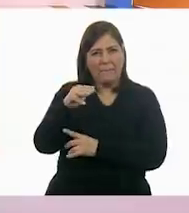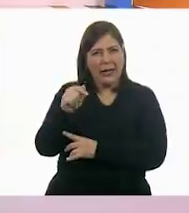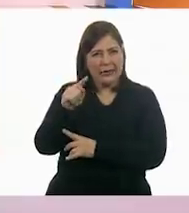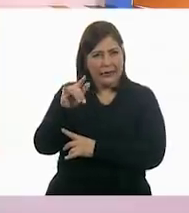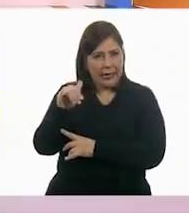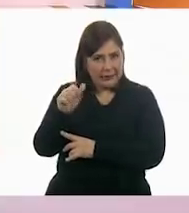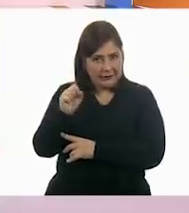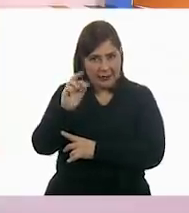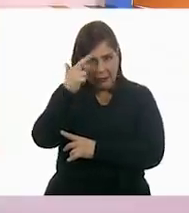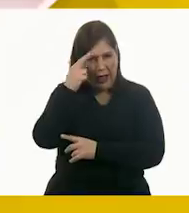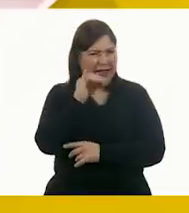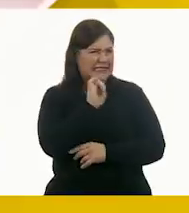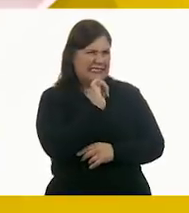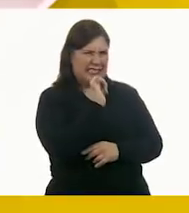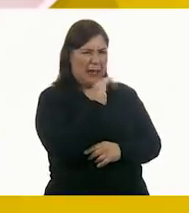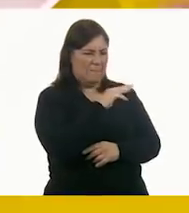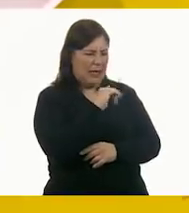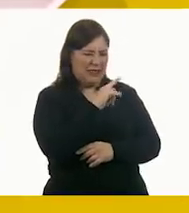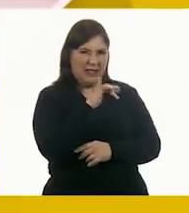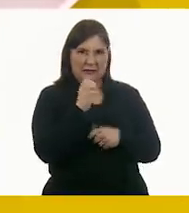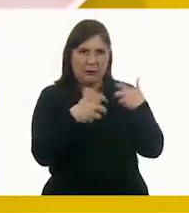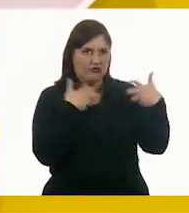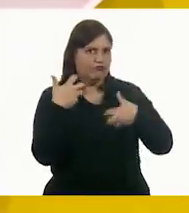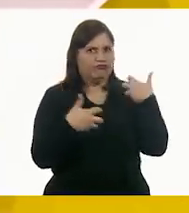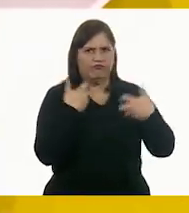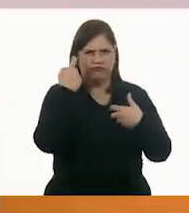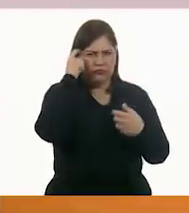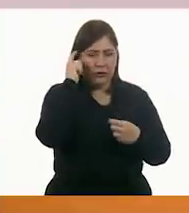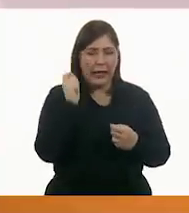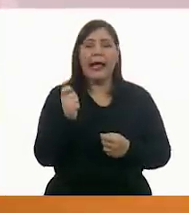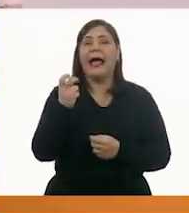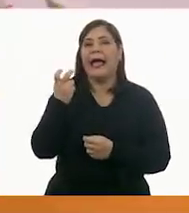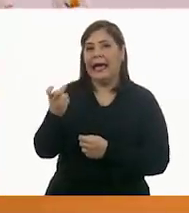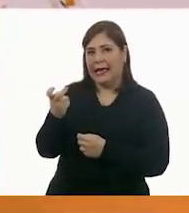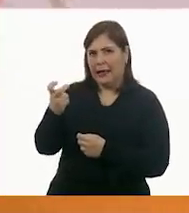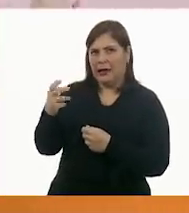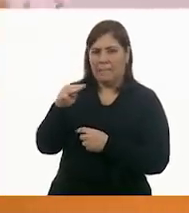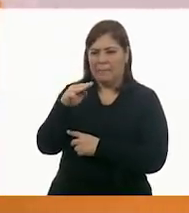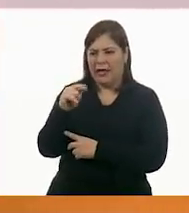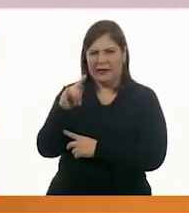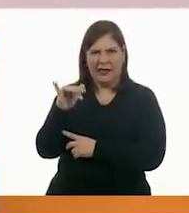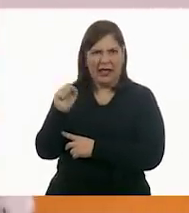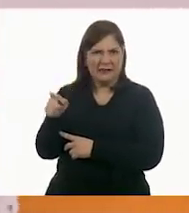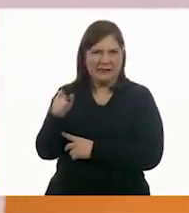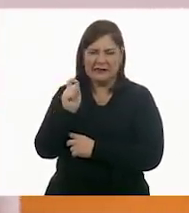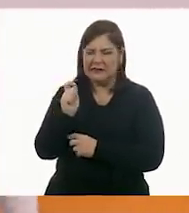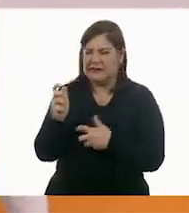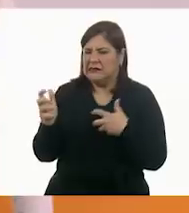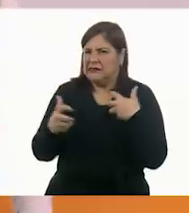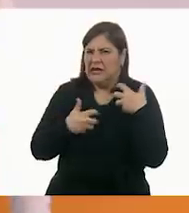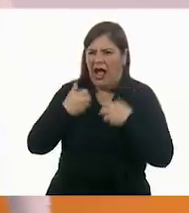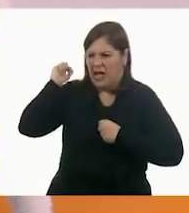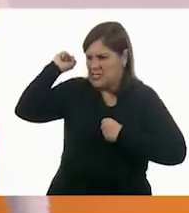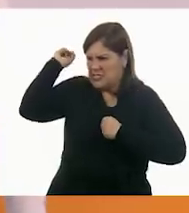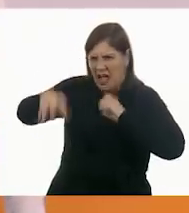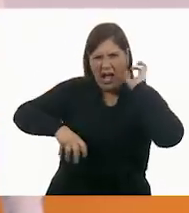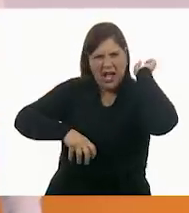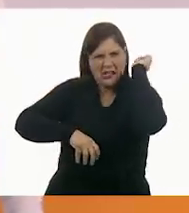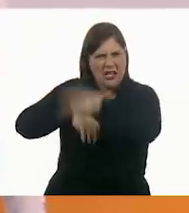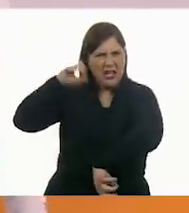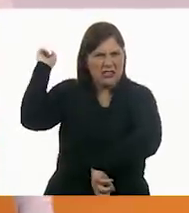sí, Matías el enojón. Matías y su enojo, en donde Matías aventaba todo de su cuarto, igual